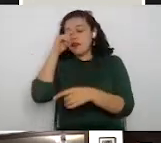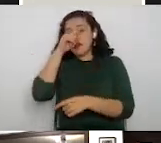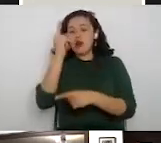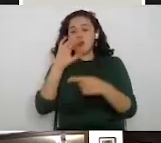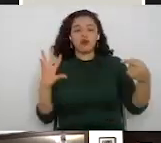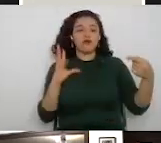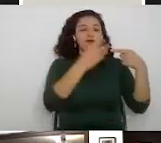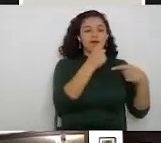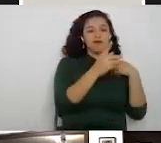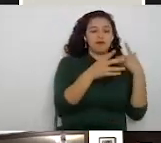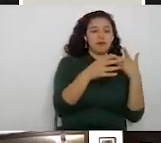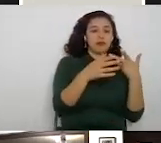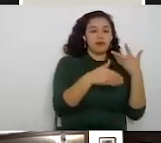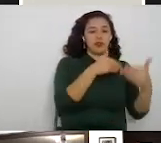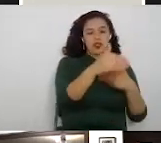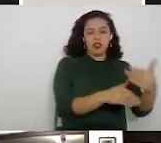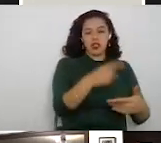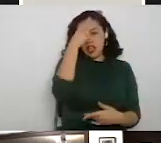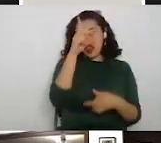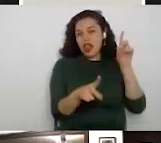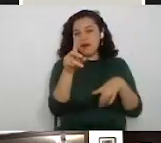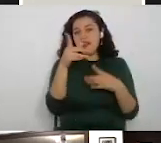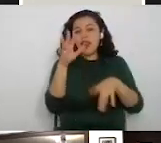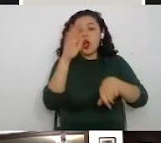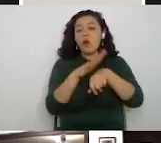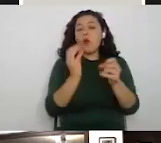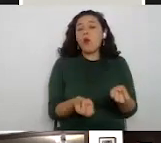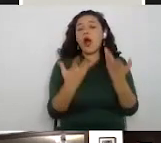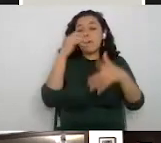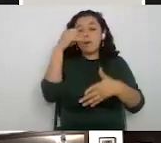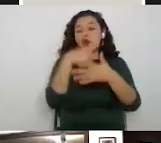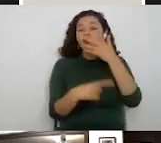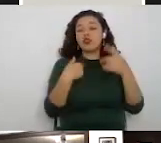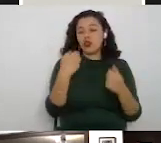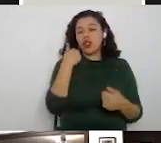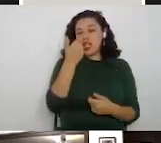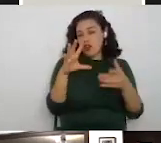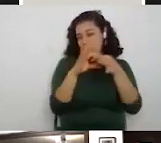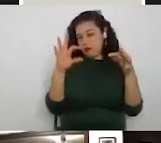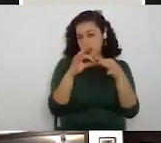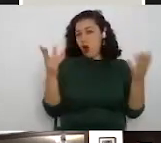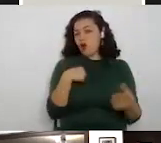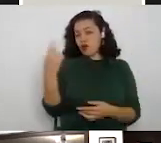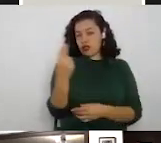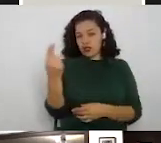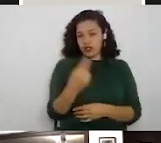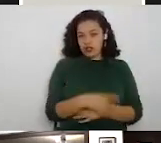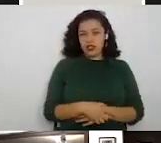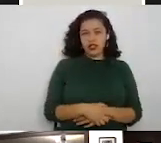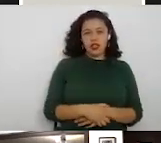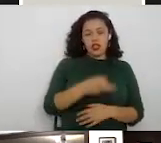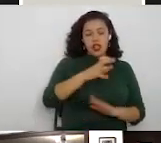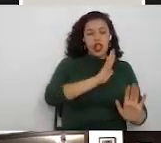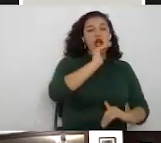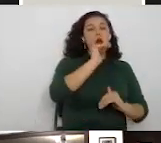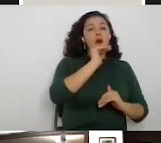detalle con que se deba de describir cada una de las actividades. Entonces, por eso es que ya cuando estamos hablando de un